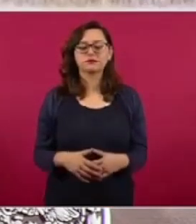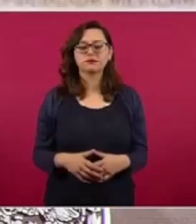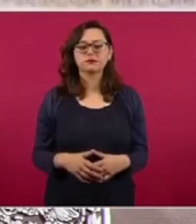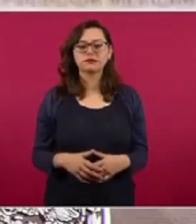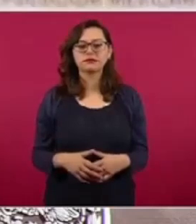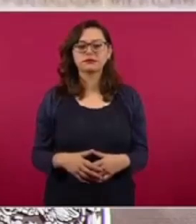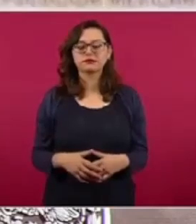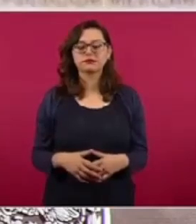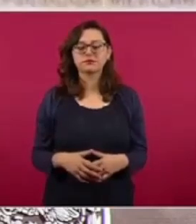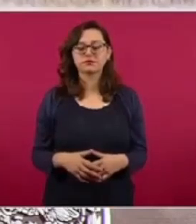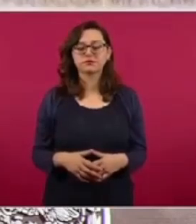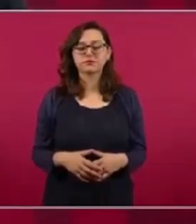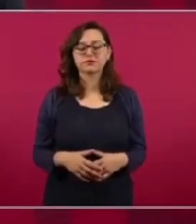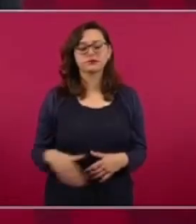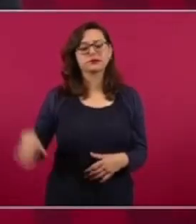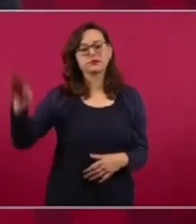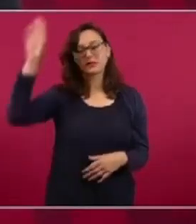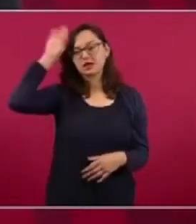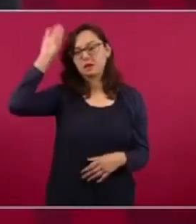por entero